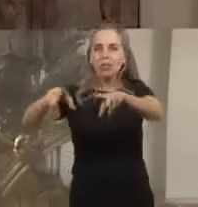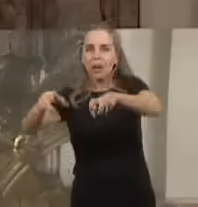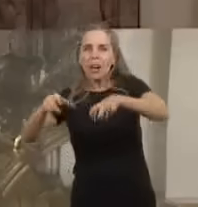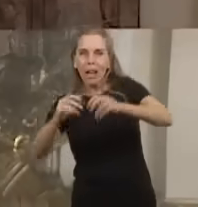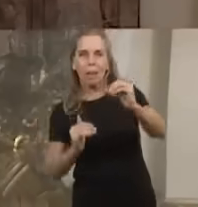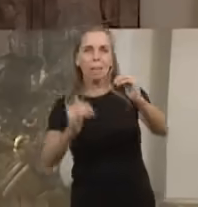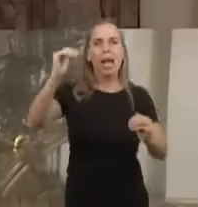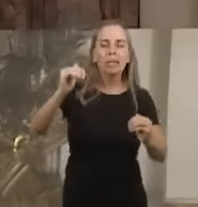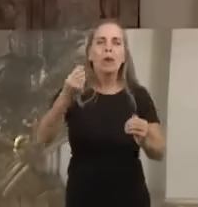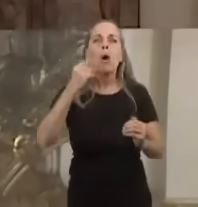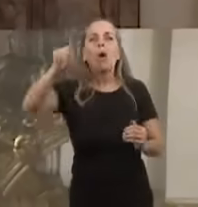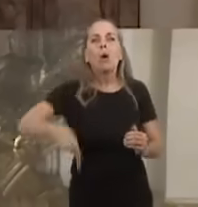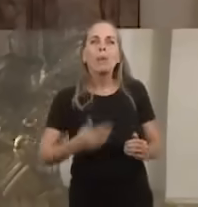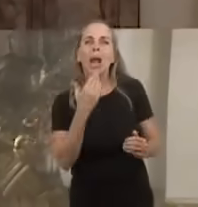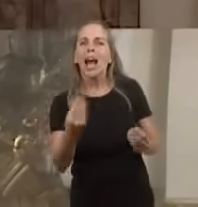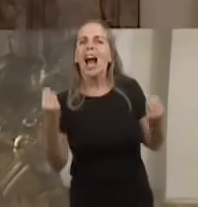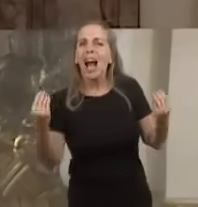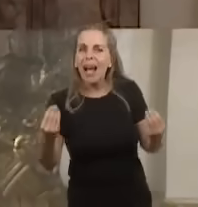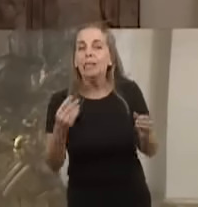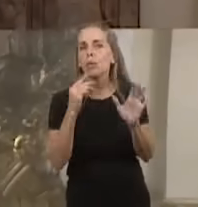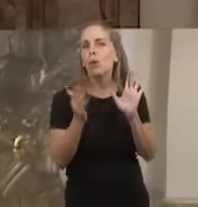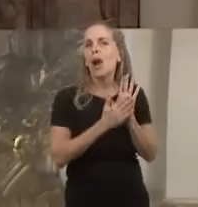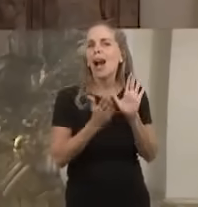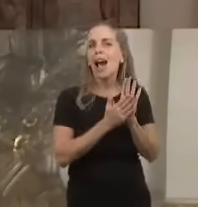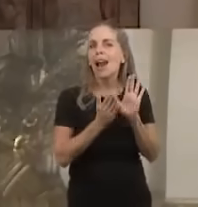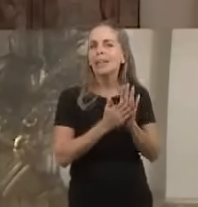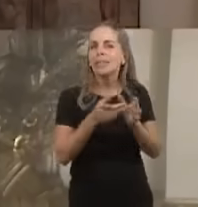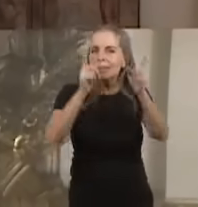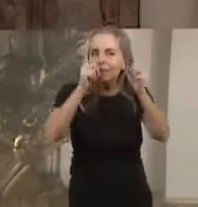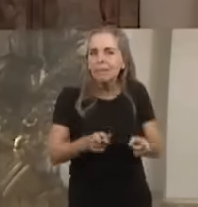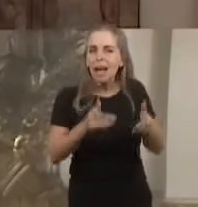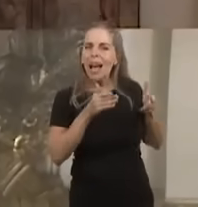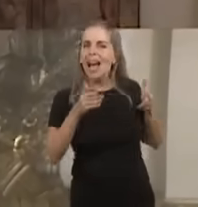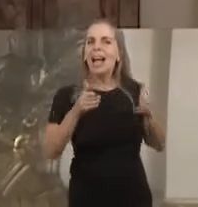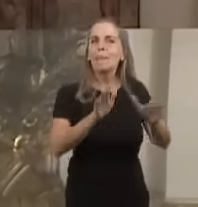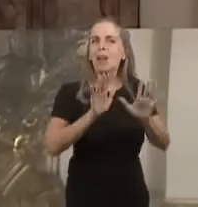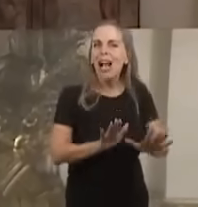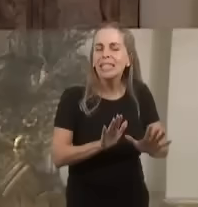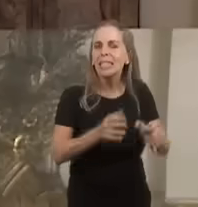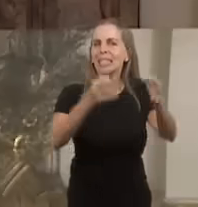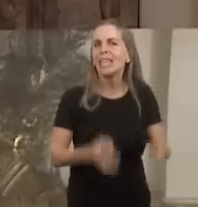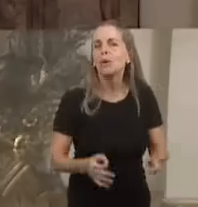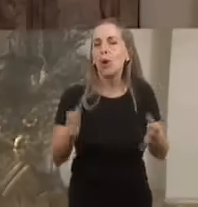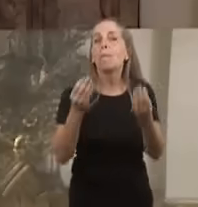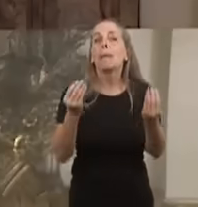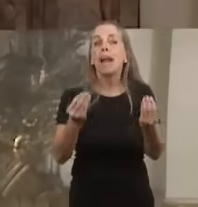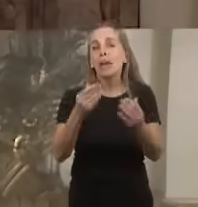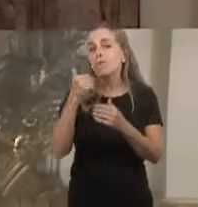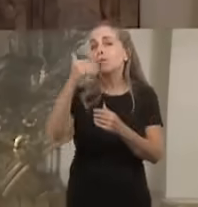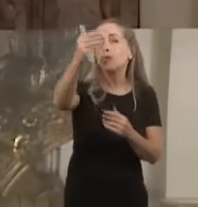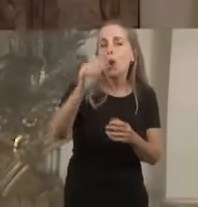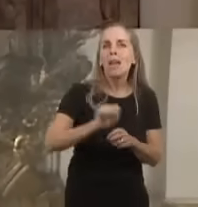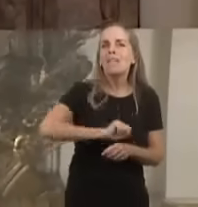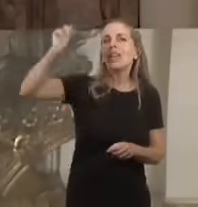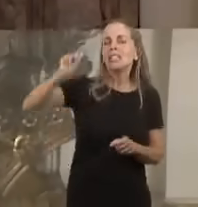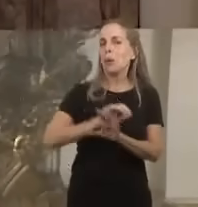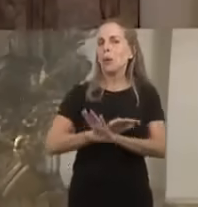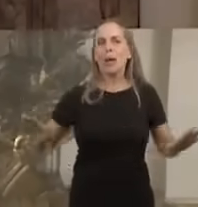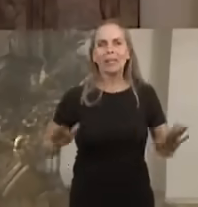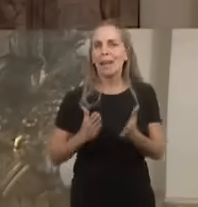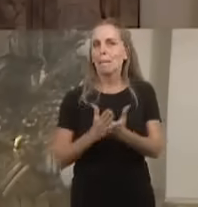de economía sino la garantía de un camino sostenible y consistente para terminar con la inflación para siempre en la Argentina no es casualidad que